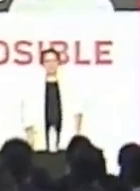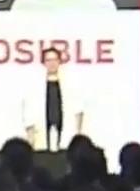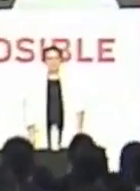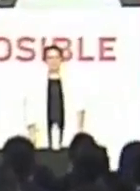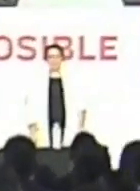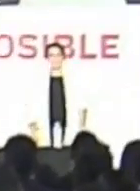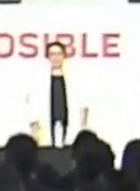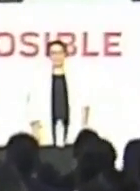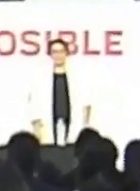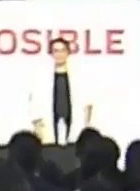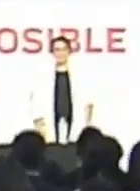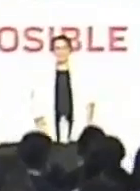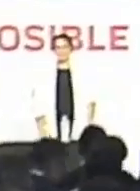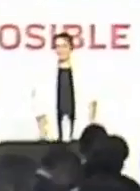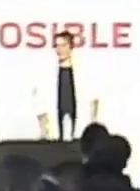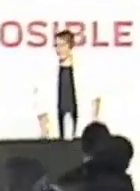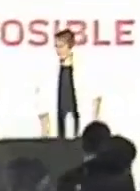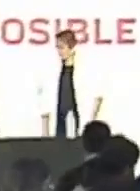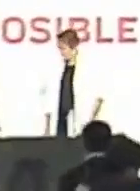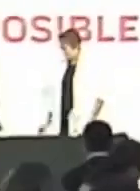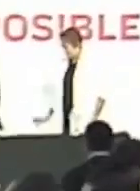Muchas gracias, pueden tomar asiento.